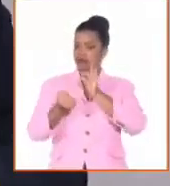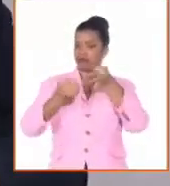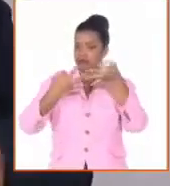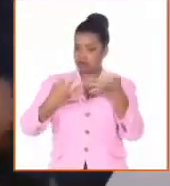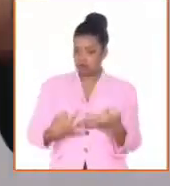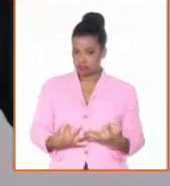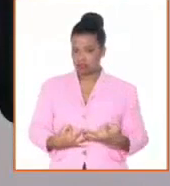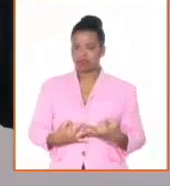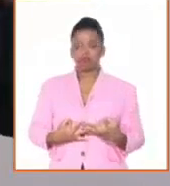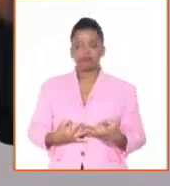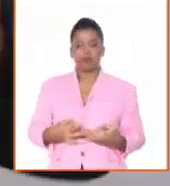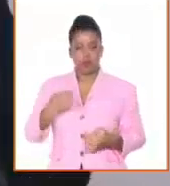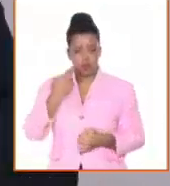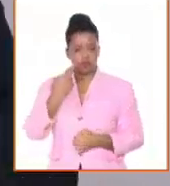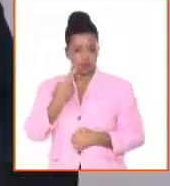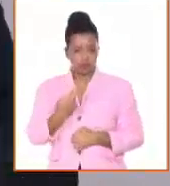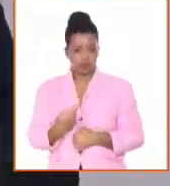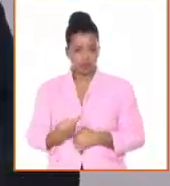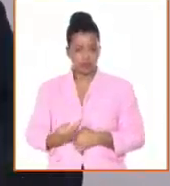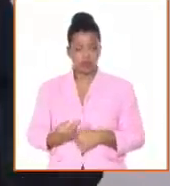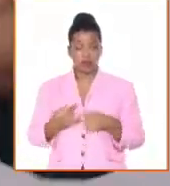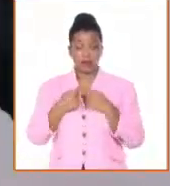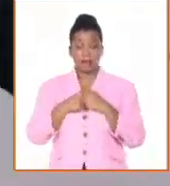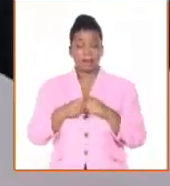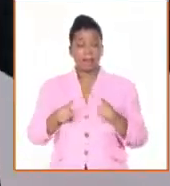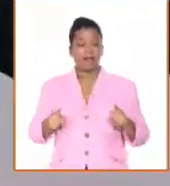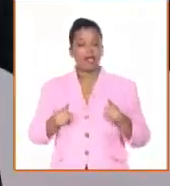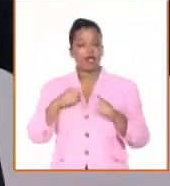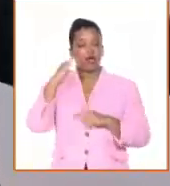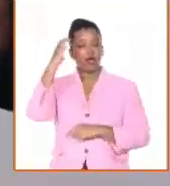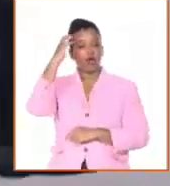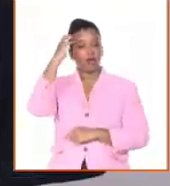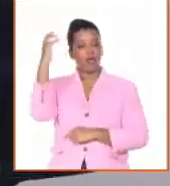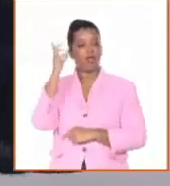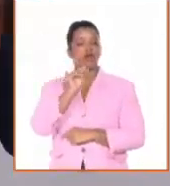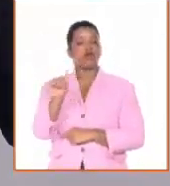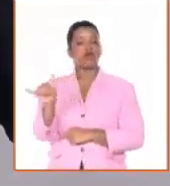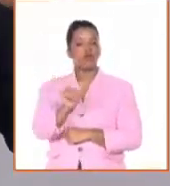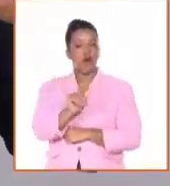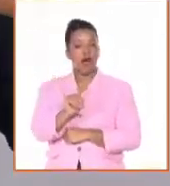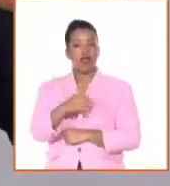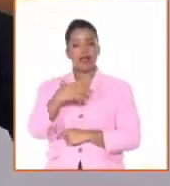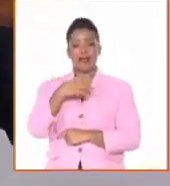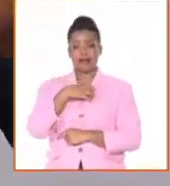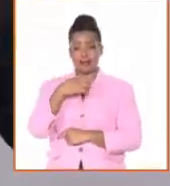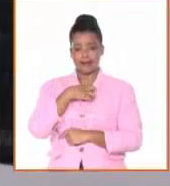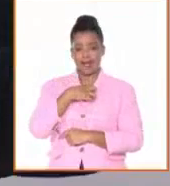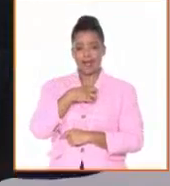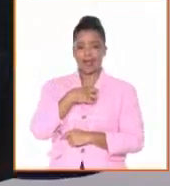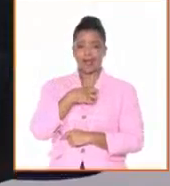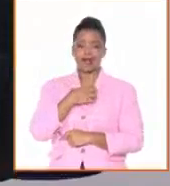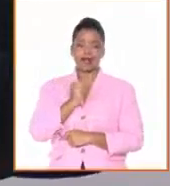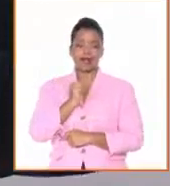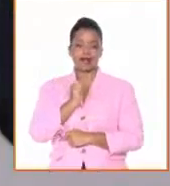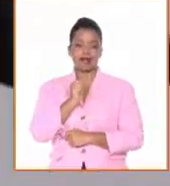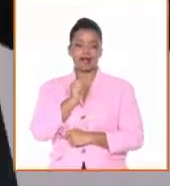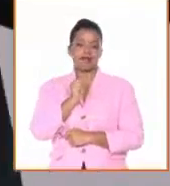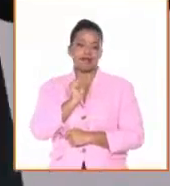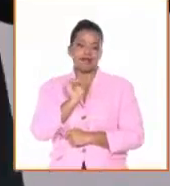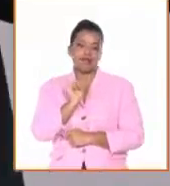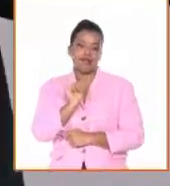de No repudio pero en el portal del gobierno va a haber además una carpeta un sitio de cada persona